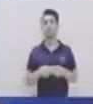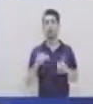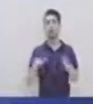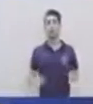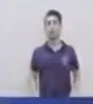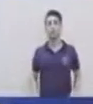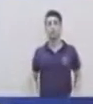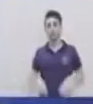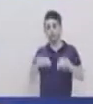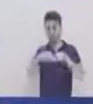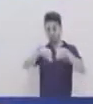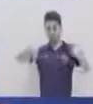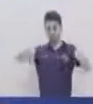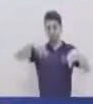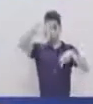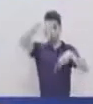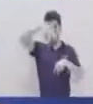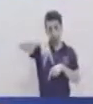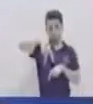Paro piernas,